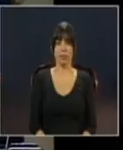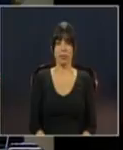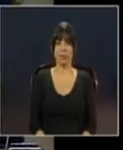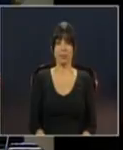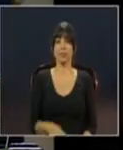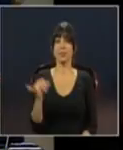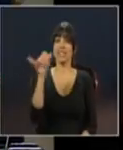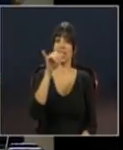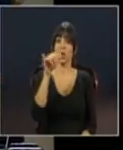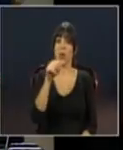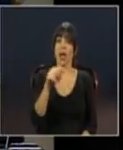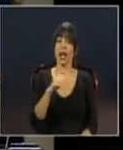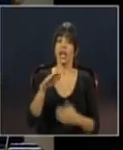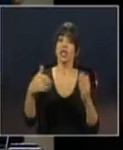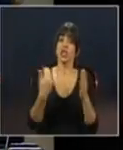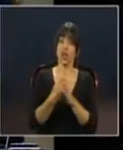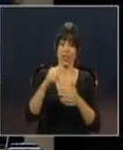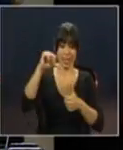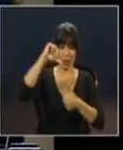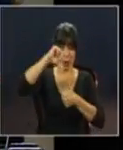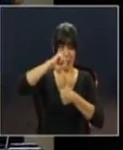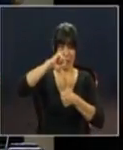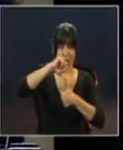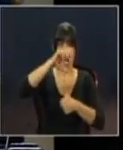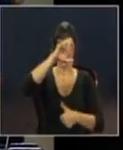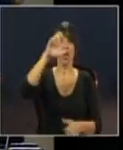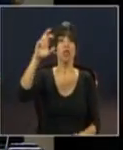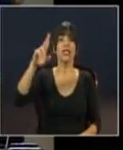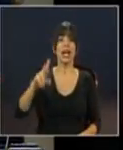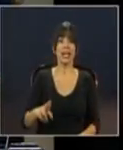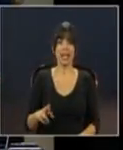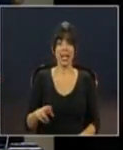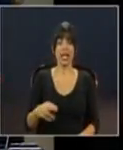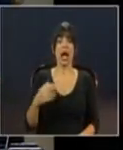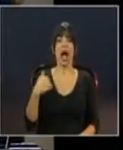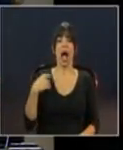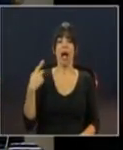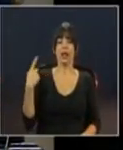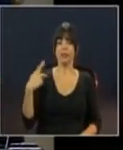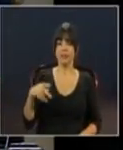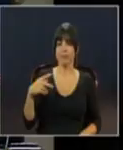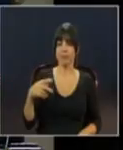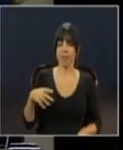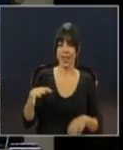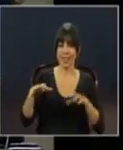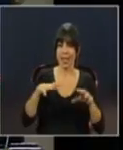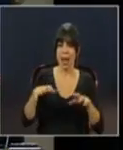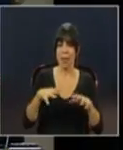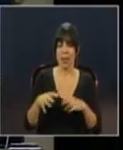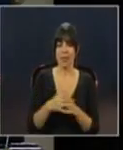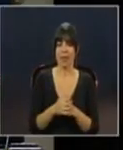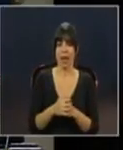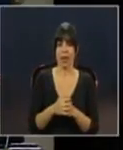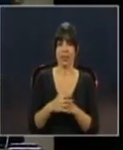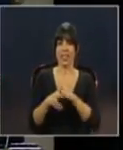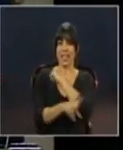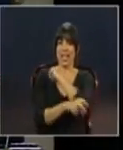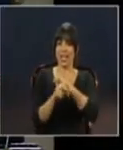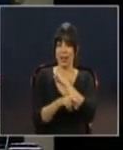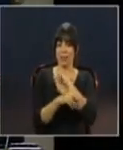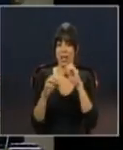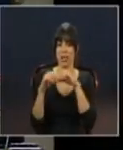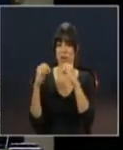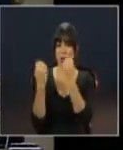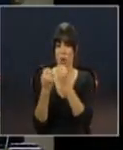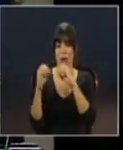Al igual que el resto de la región centroamericana, Costa Rica está expuesta a la intensa y dinámica actividad de la criminalidad